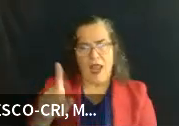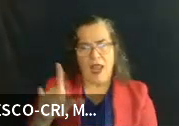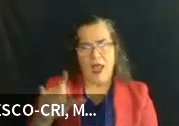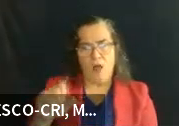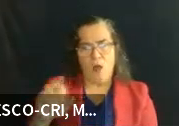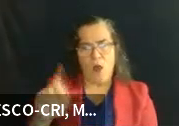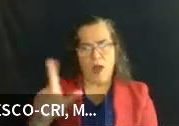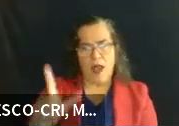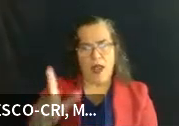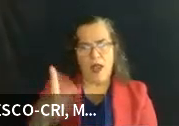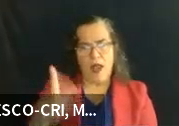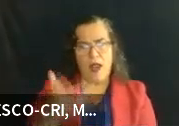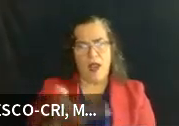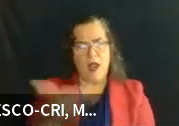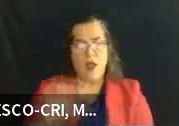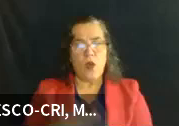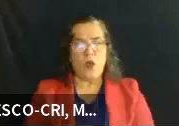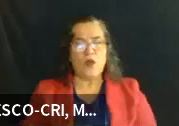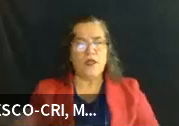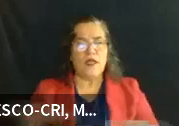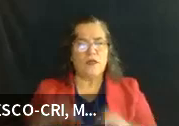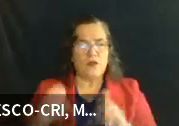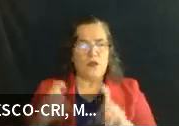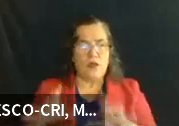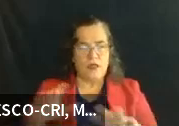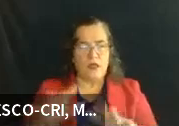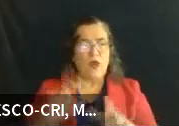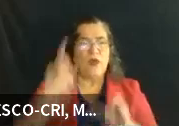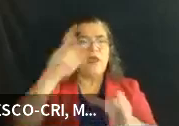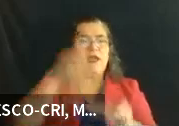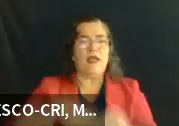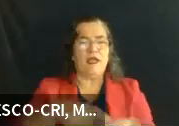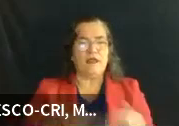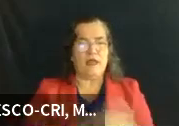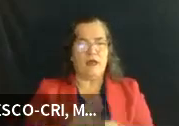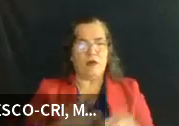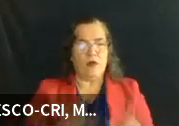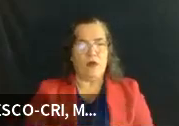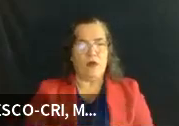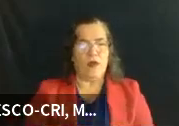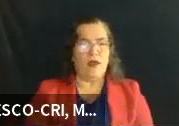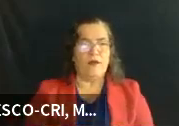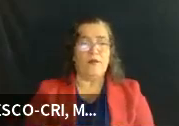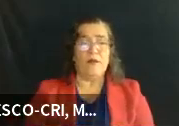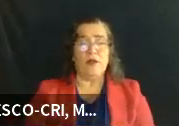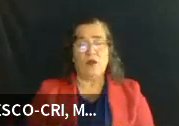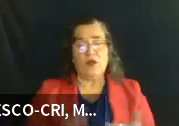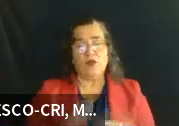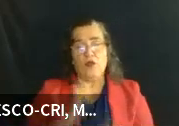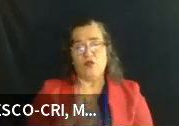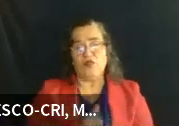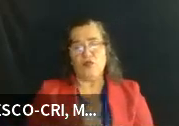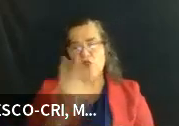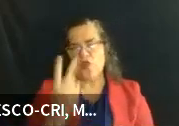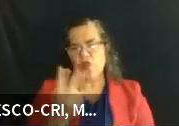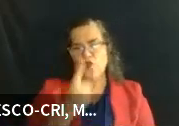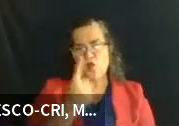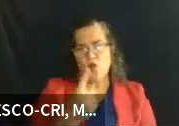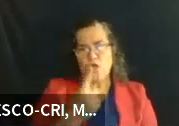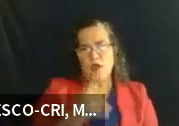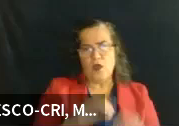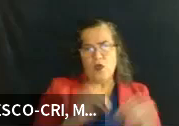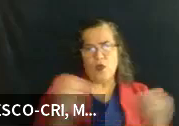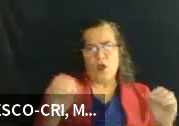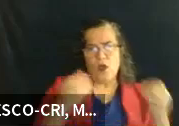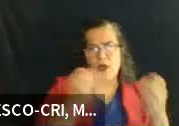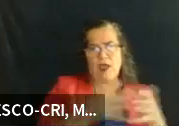ingresa en el mundo del trabajo. Entonces, al definir competencia profesional, he tomado dos definiciones, una de un organismo